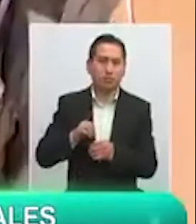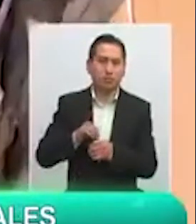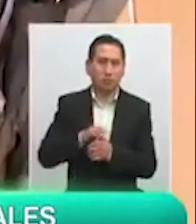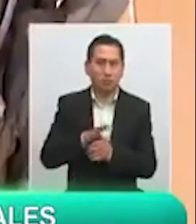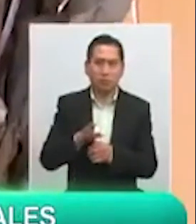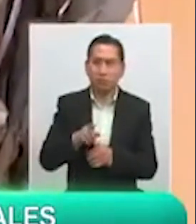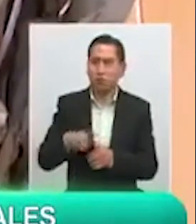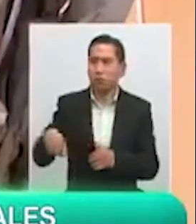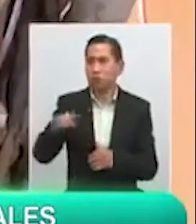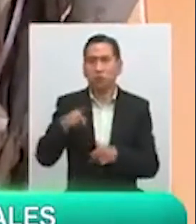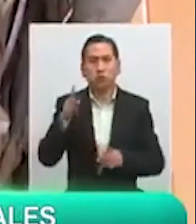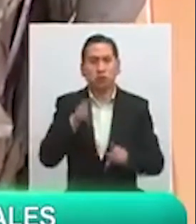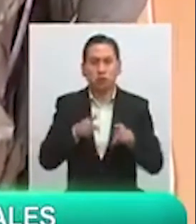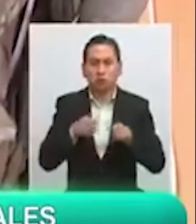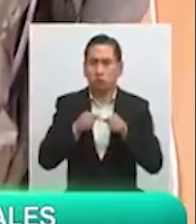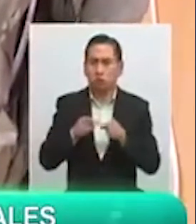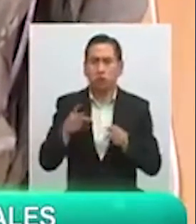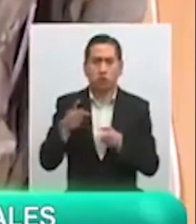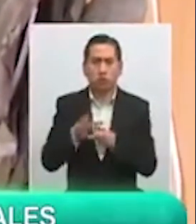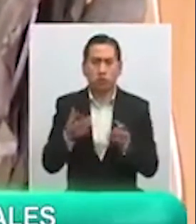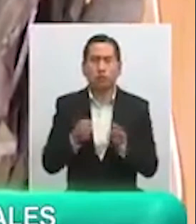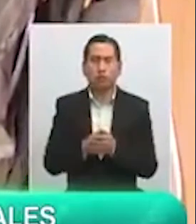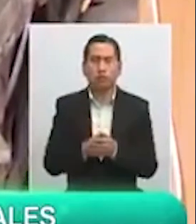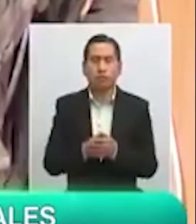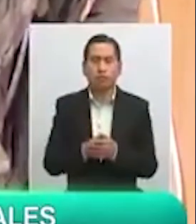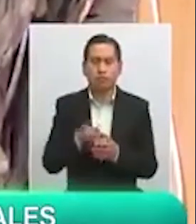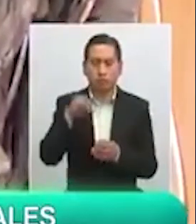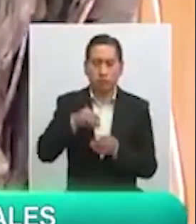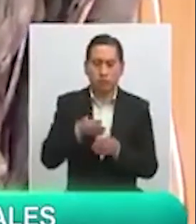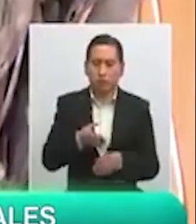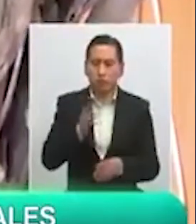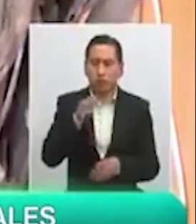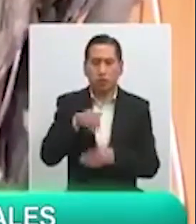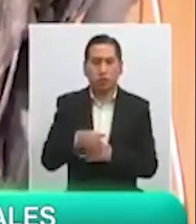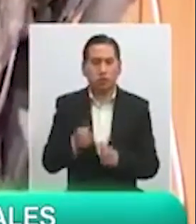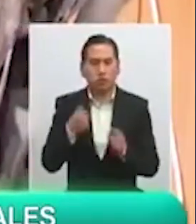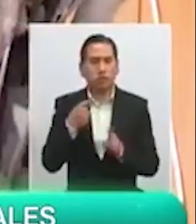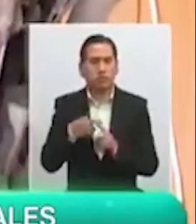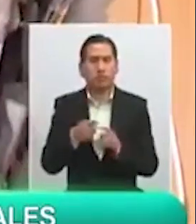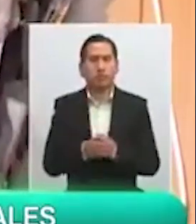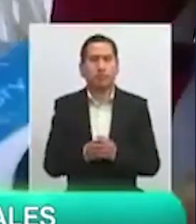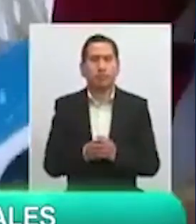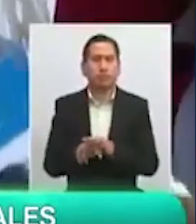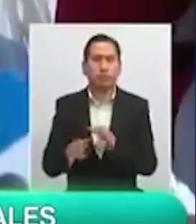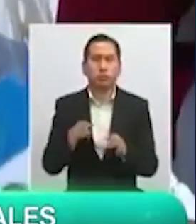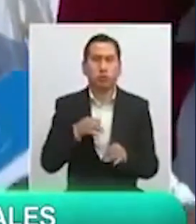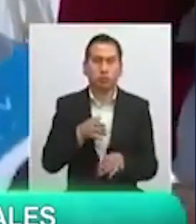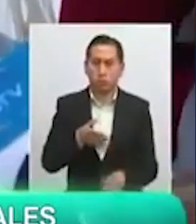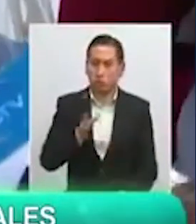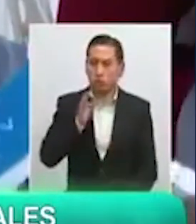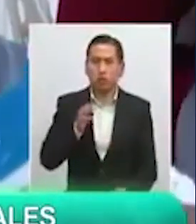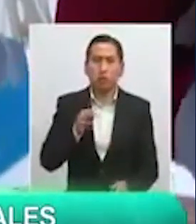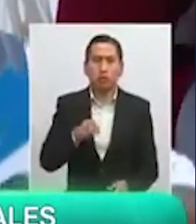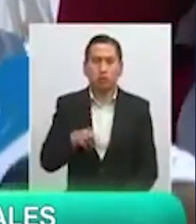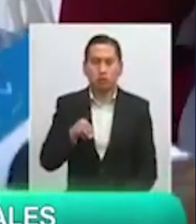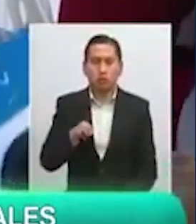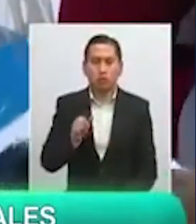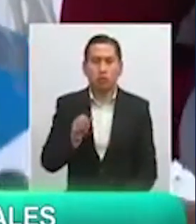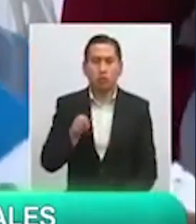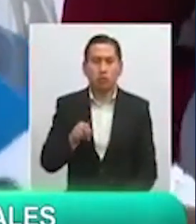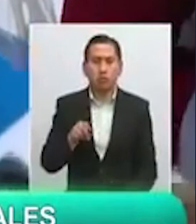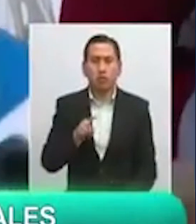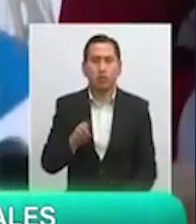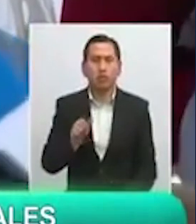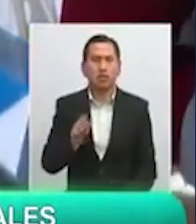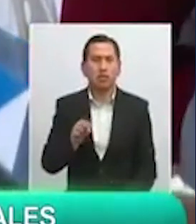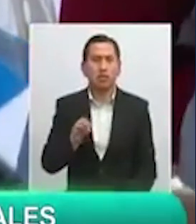las personas, prevenirnos, ¿no? Siempre un matecito de noche no hace mal. Yo me curo con manzanilla, hierbabuena,